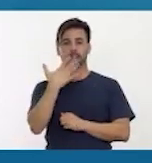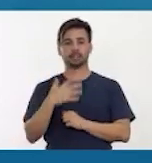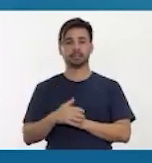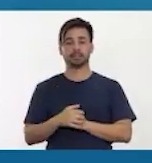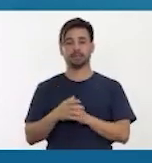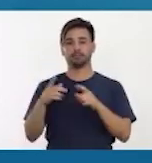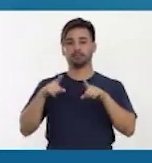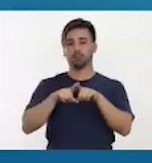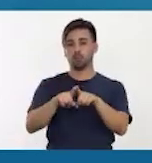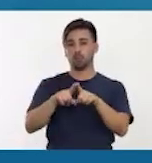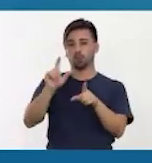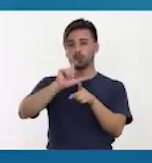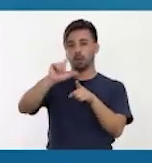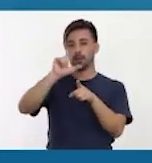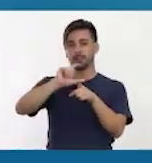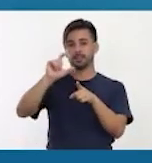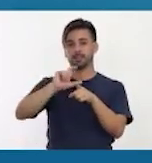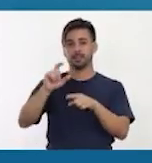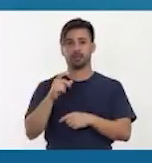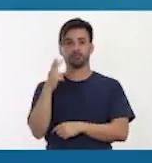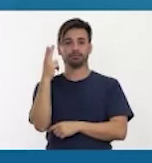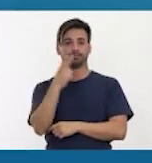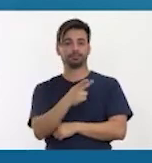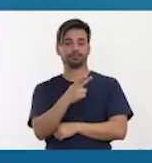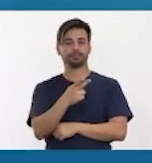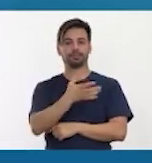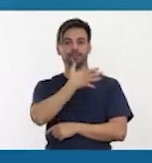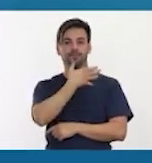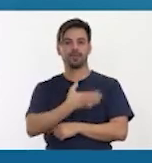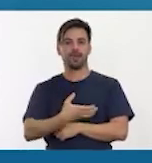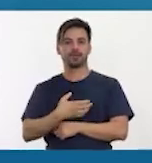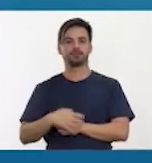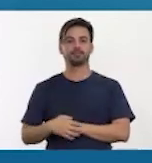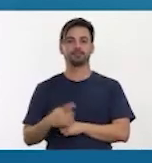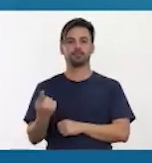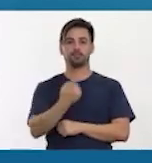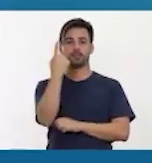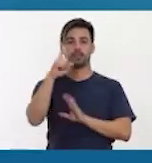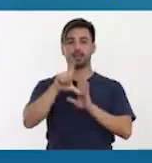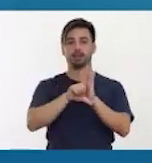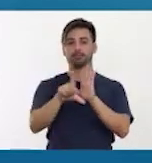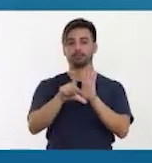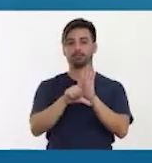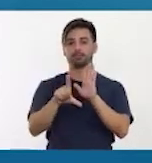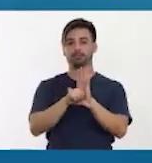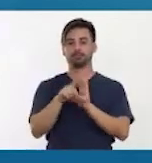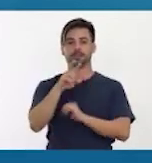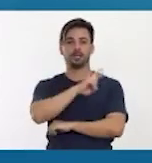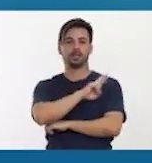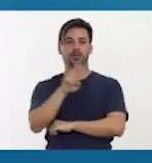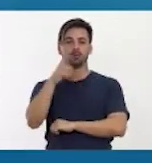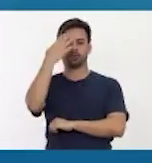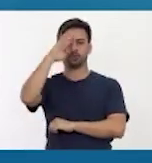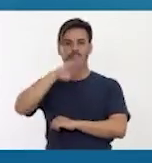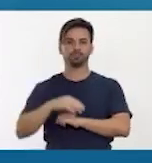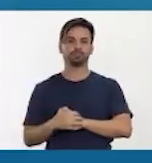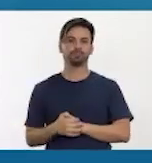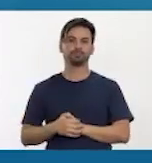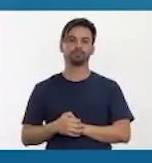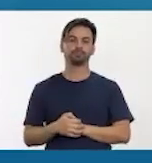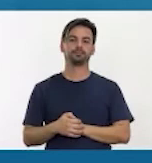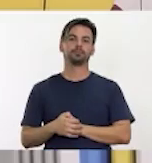encabezado por la clase obrera en alianza con el campesinado trabajador bajo la dirección de Fidel Castro. Las primeras medidas de la